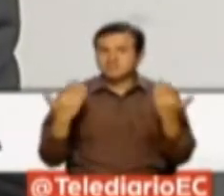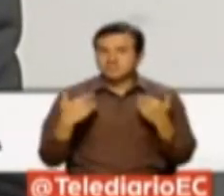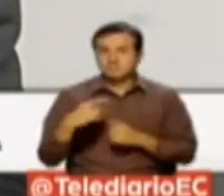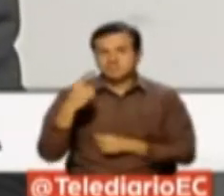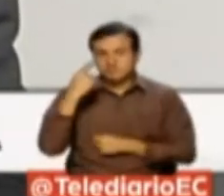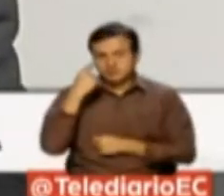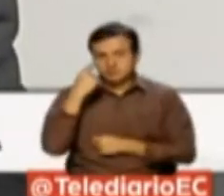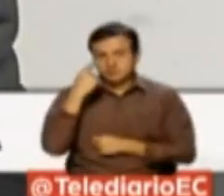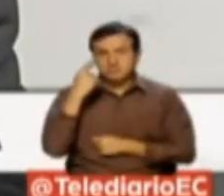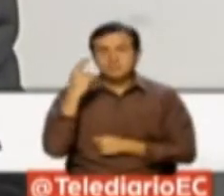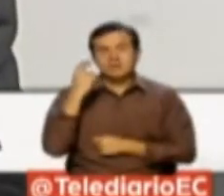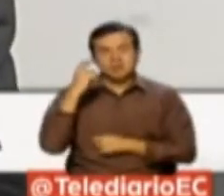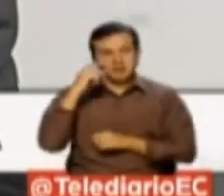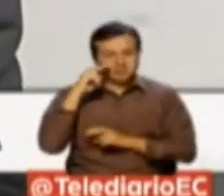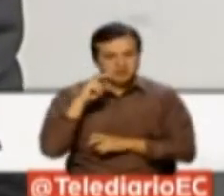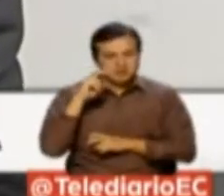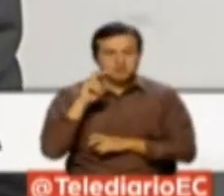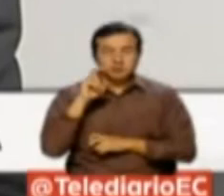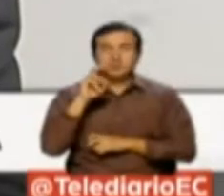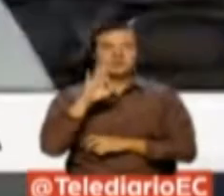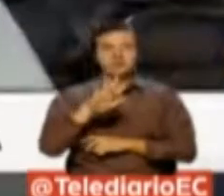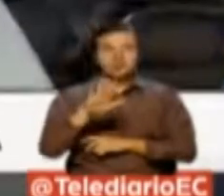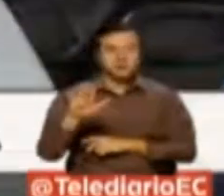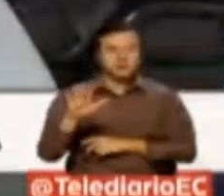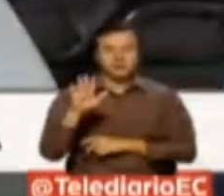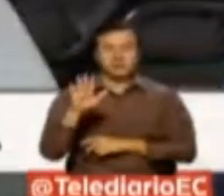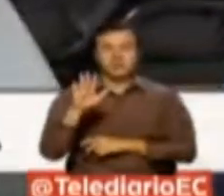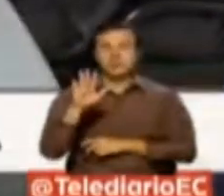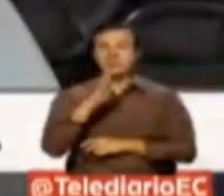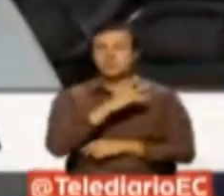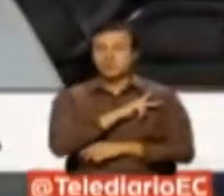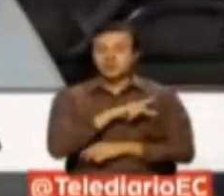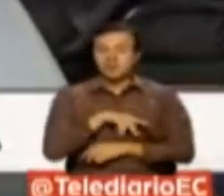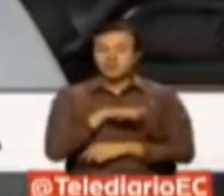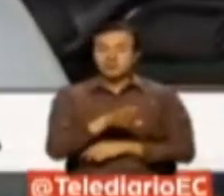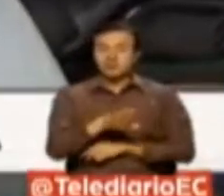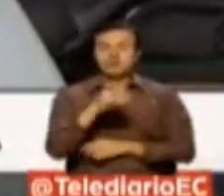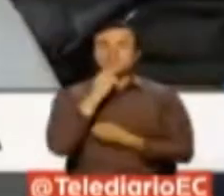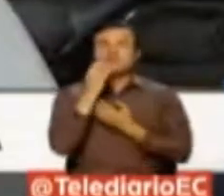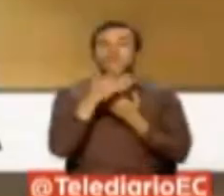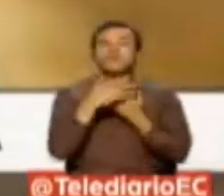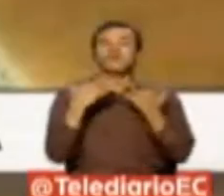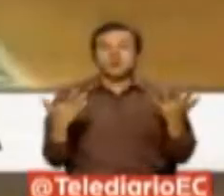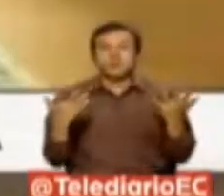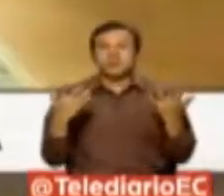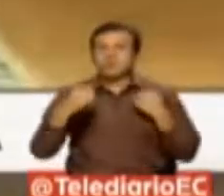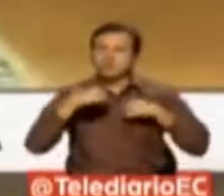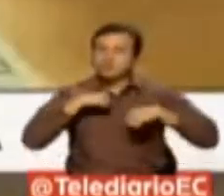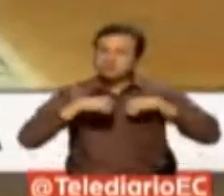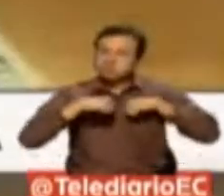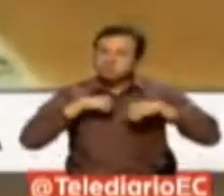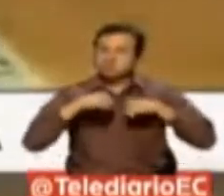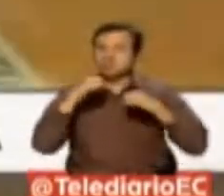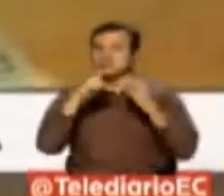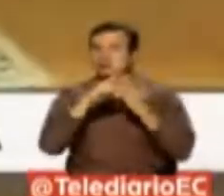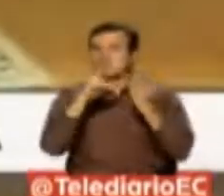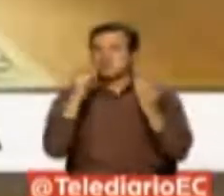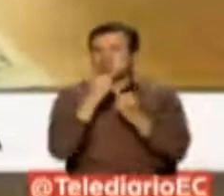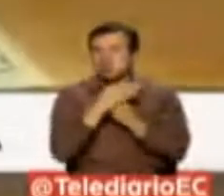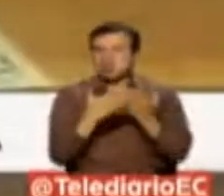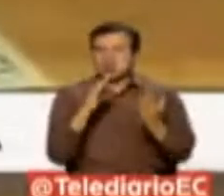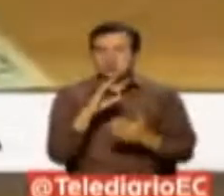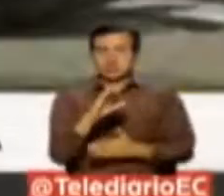porque habría que inventarse los números para el la punta del ovillo radica en que la operación financiera con los denominados